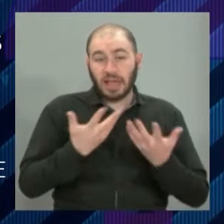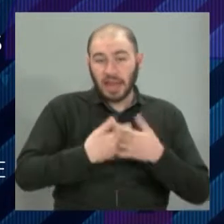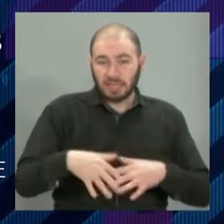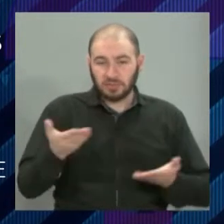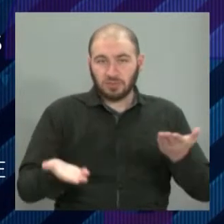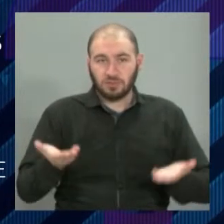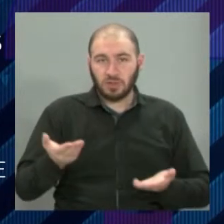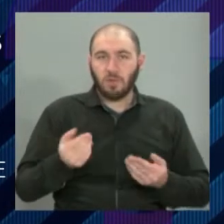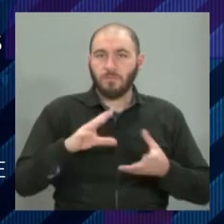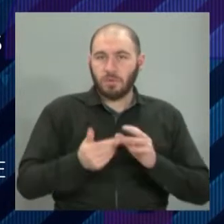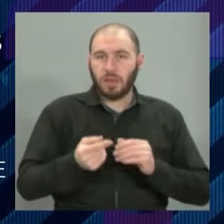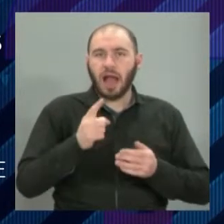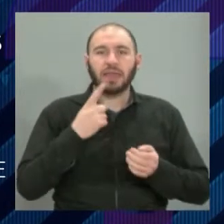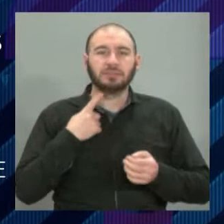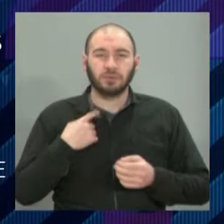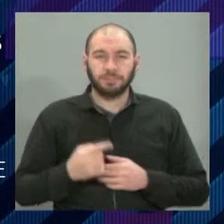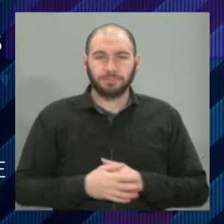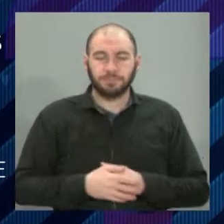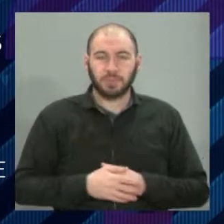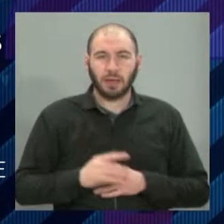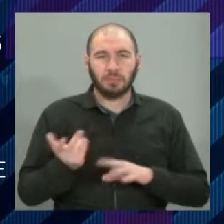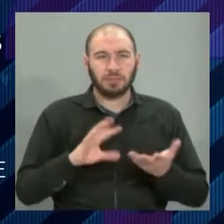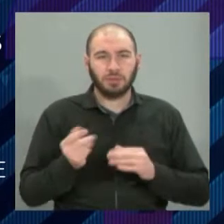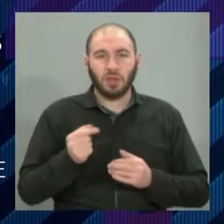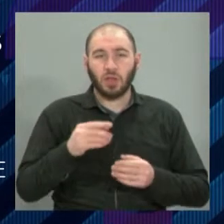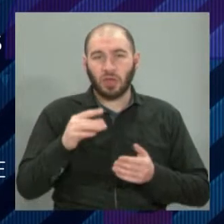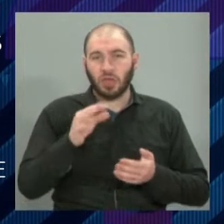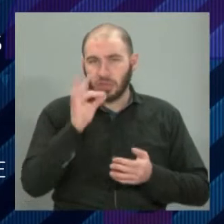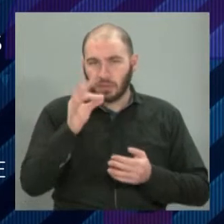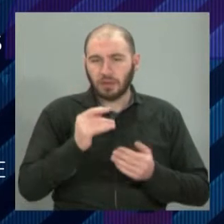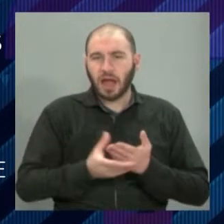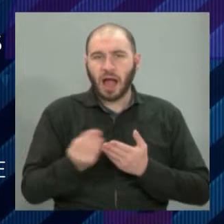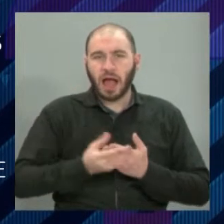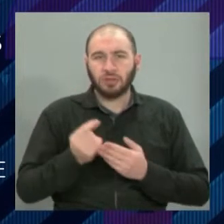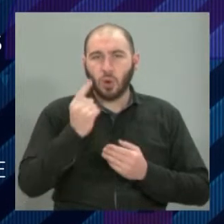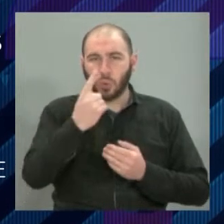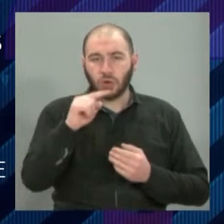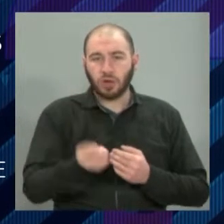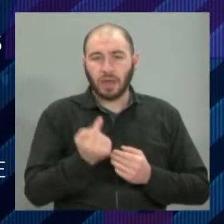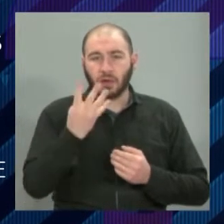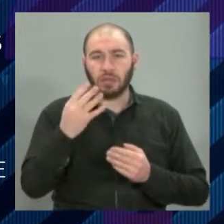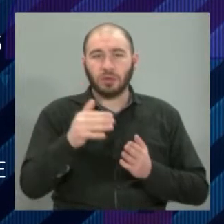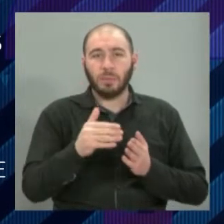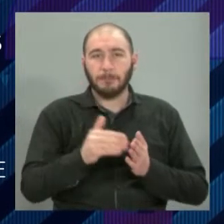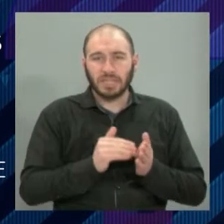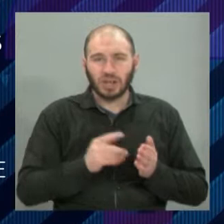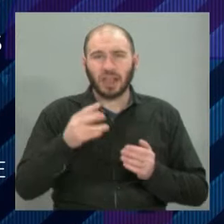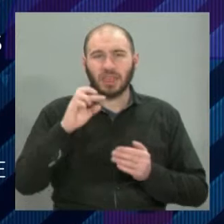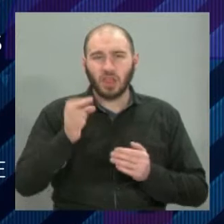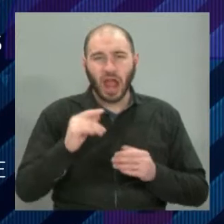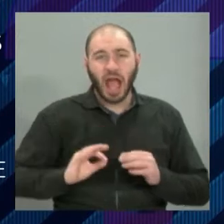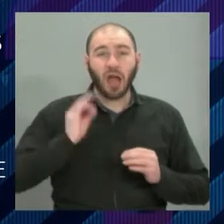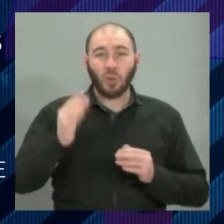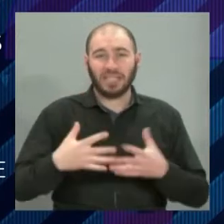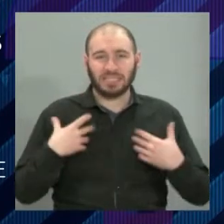ya de este tipo de adicciones. Y se estima que el consumo de tabaco supone un gasto de 1,4 billones de dólares anuales